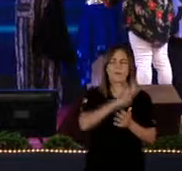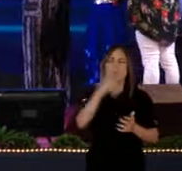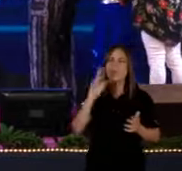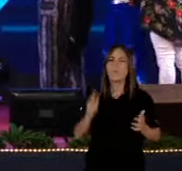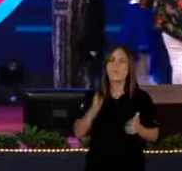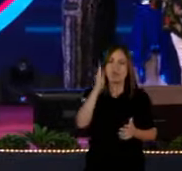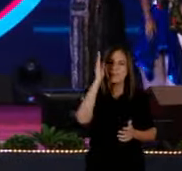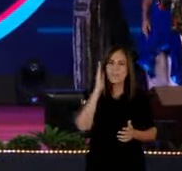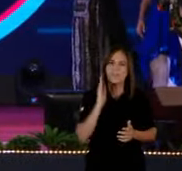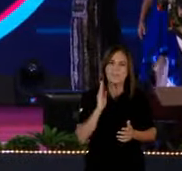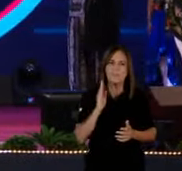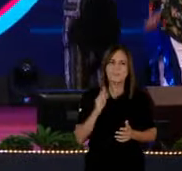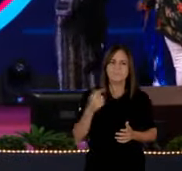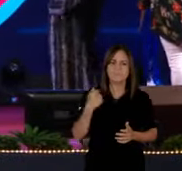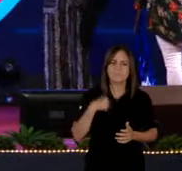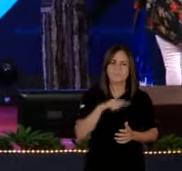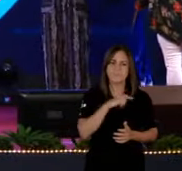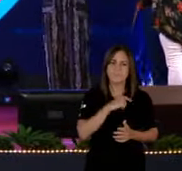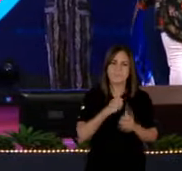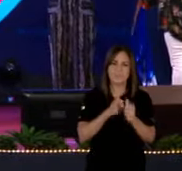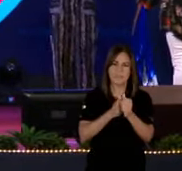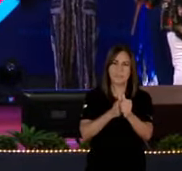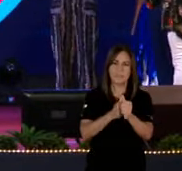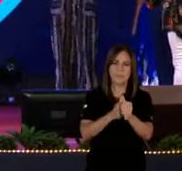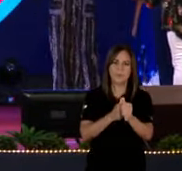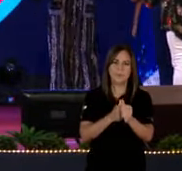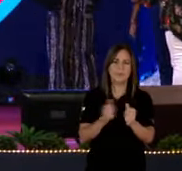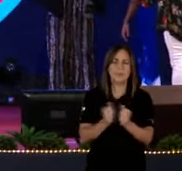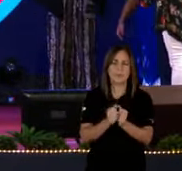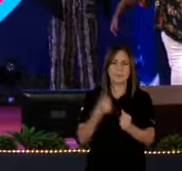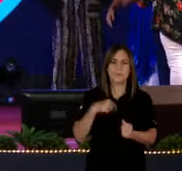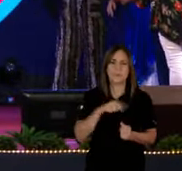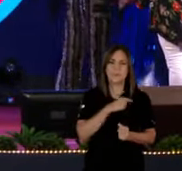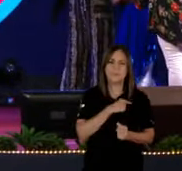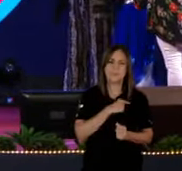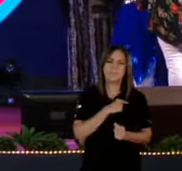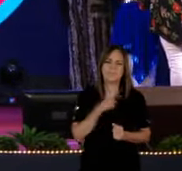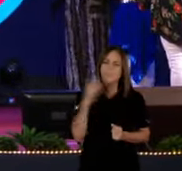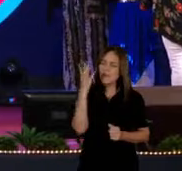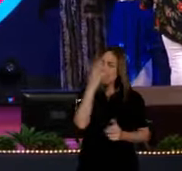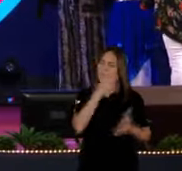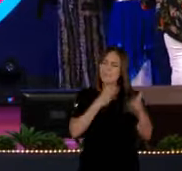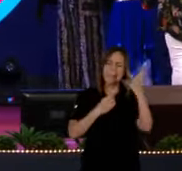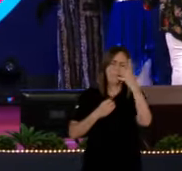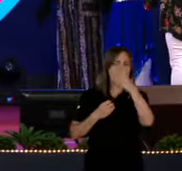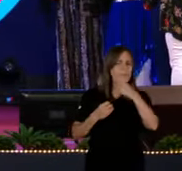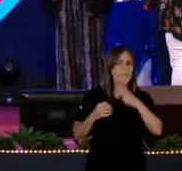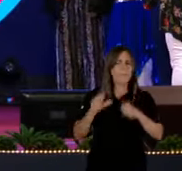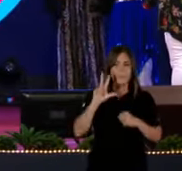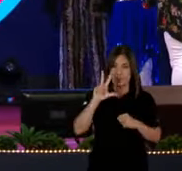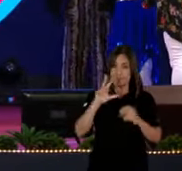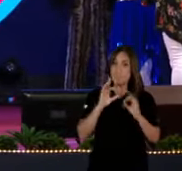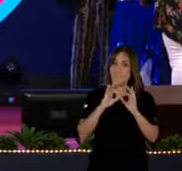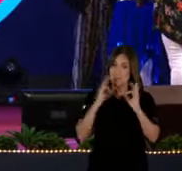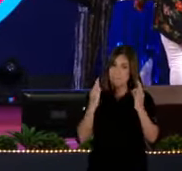apóstol con nosotros, gloria a Dios. Mire qué hermoso estas tres familias. Qué bendición.